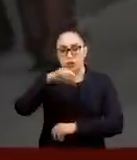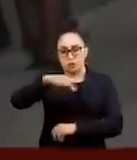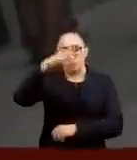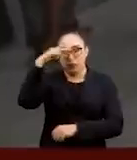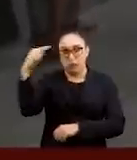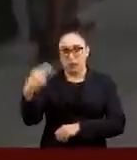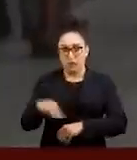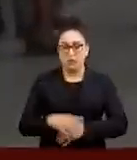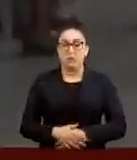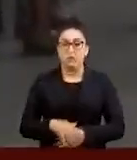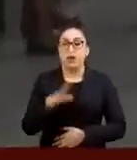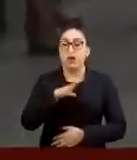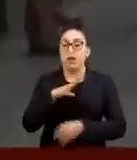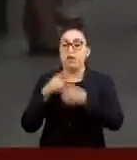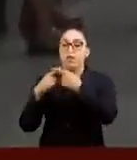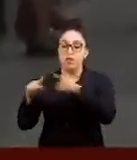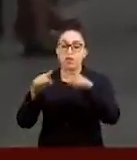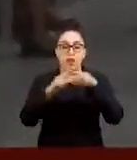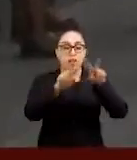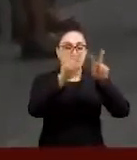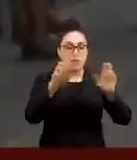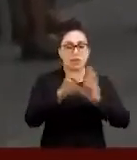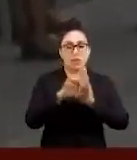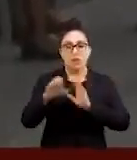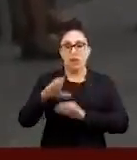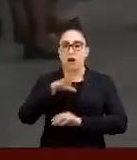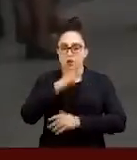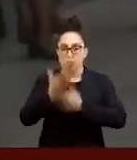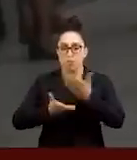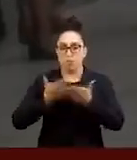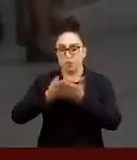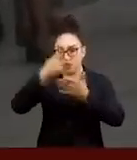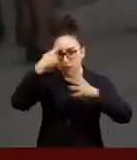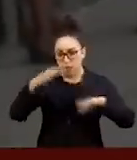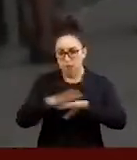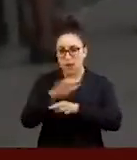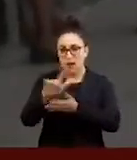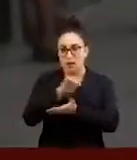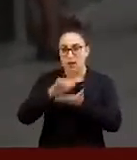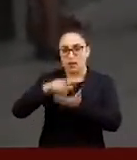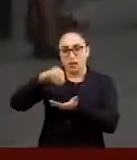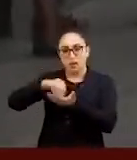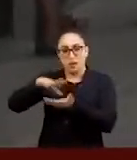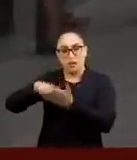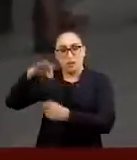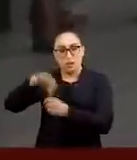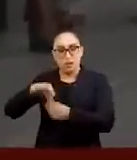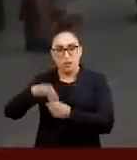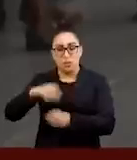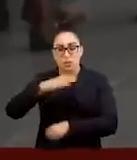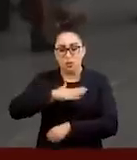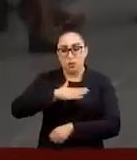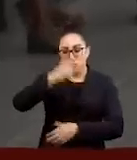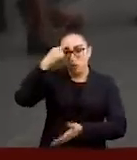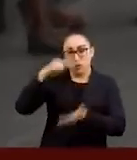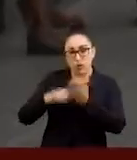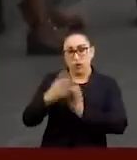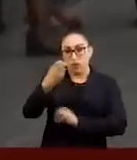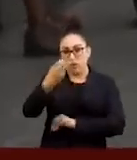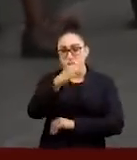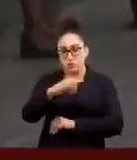Hay varios temas, esto es una reforma electoral. Creo que la reforma electoral sí creo que se tenga que